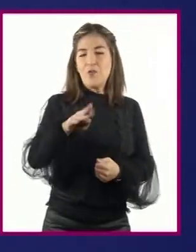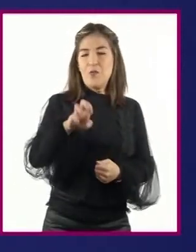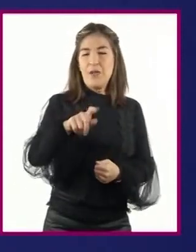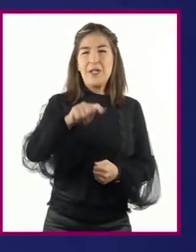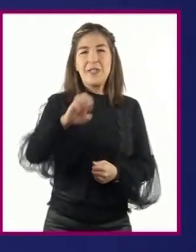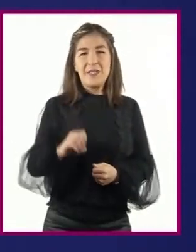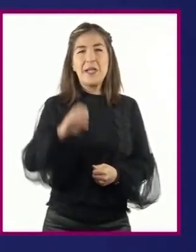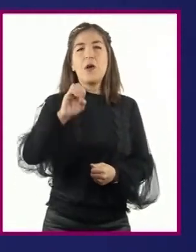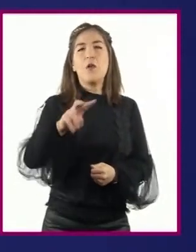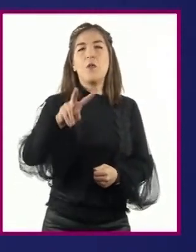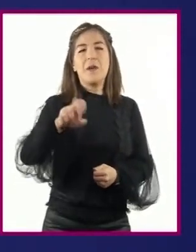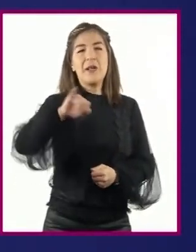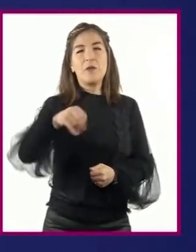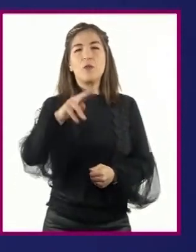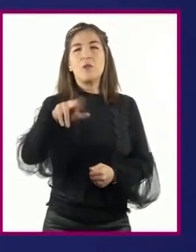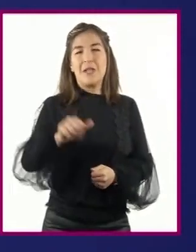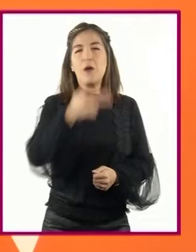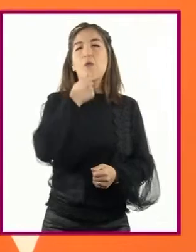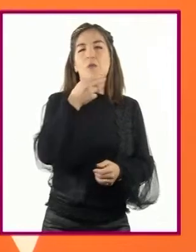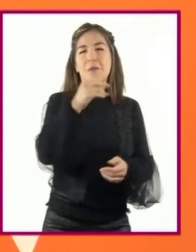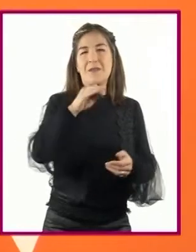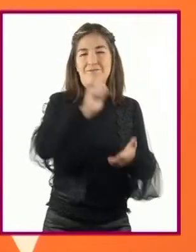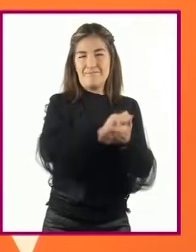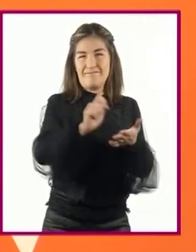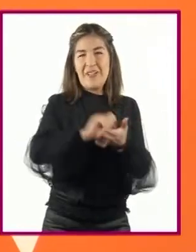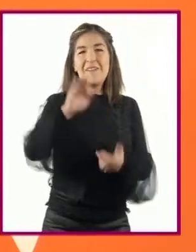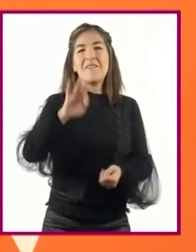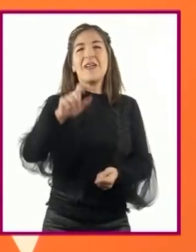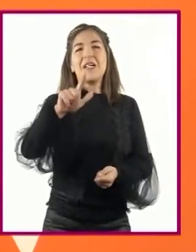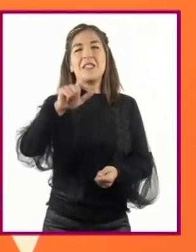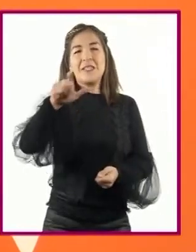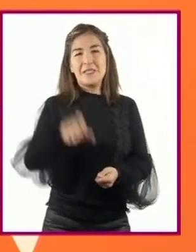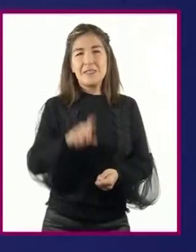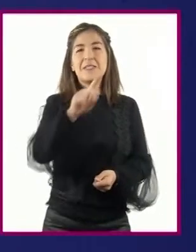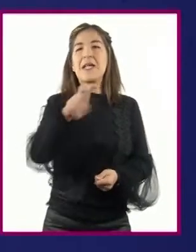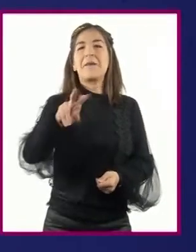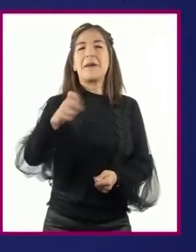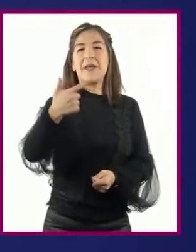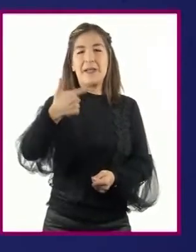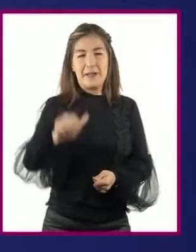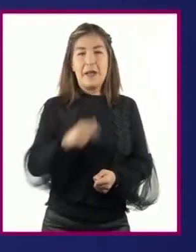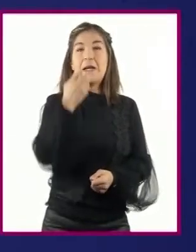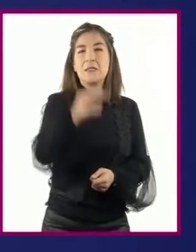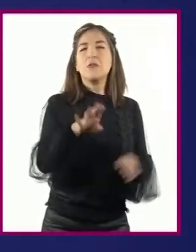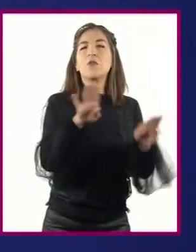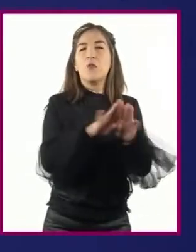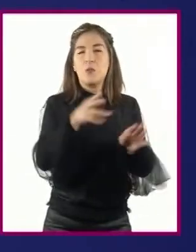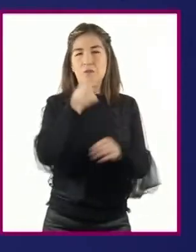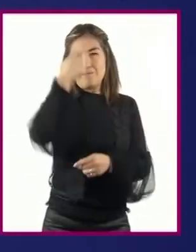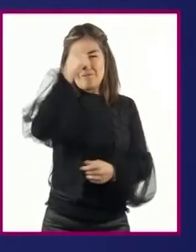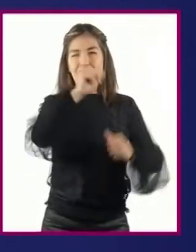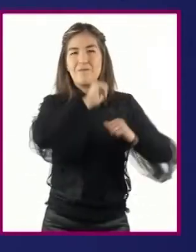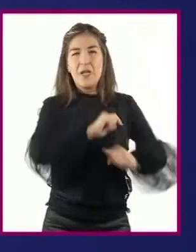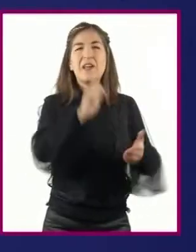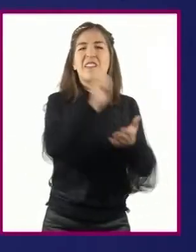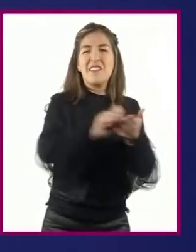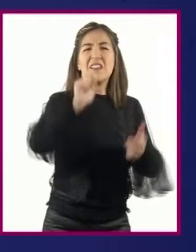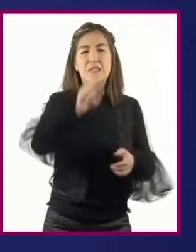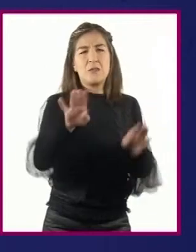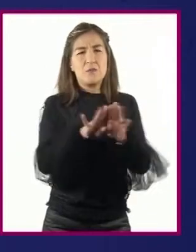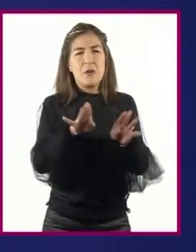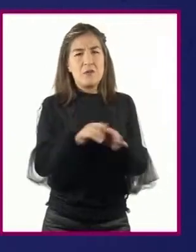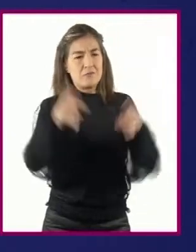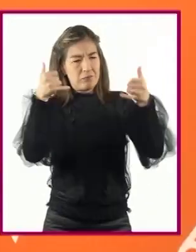de Félix Lope de Vega, que cuenta la historia de una sociedad que se rebela en contra de la opresión de